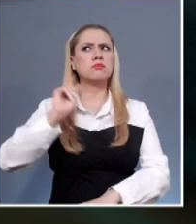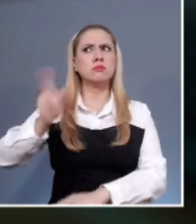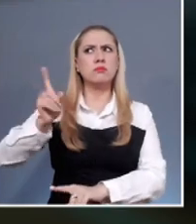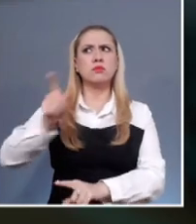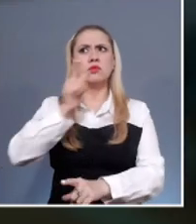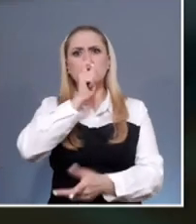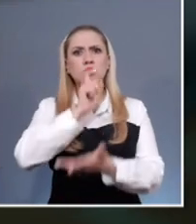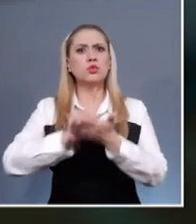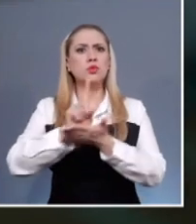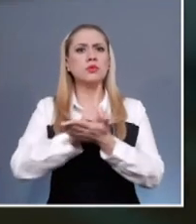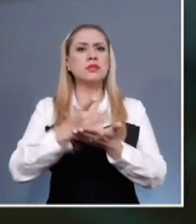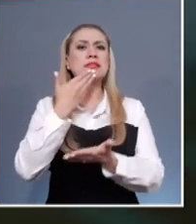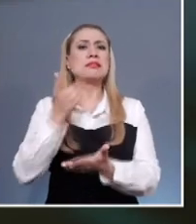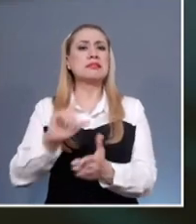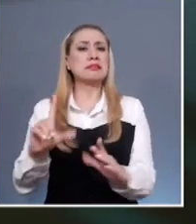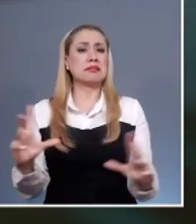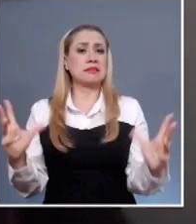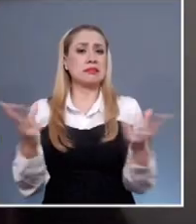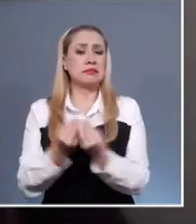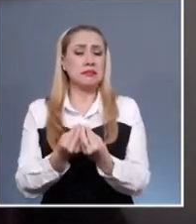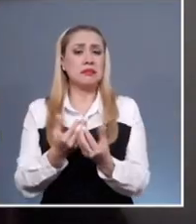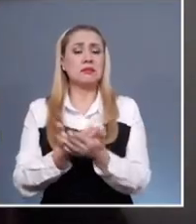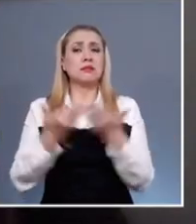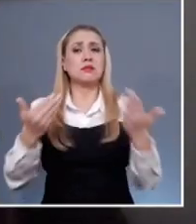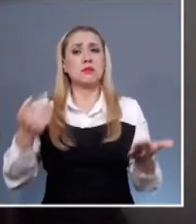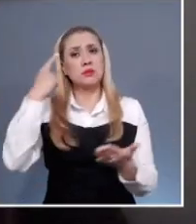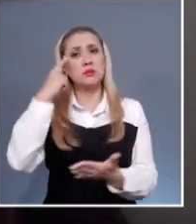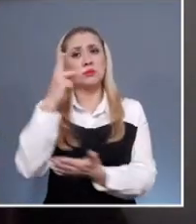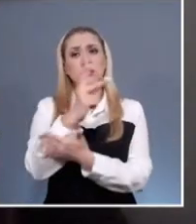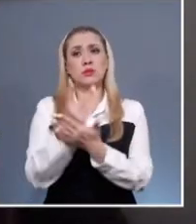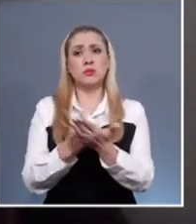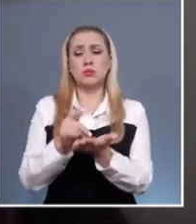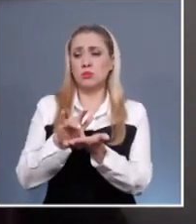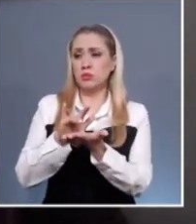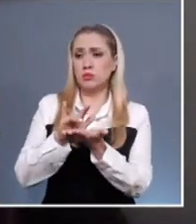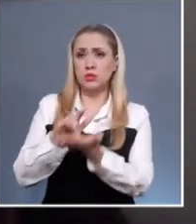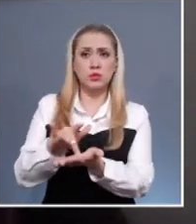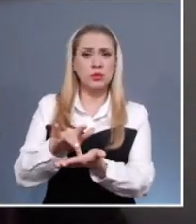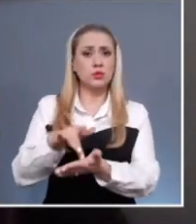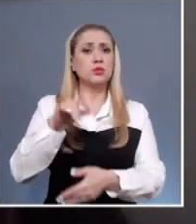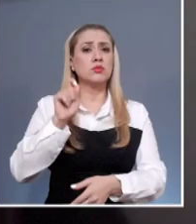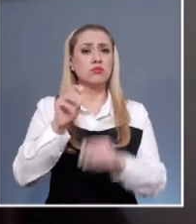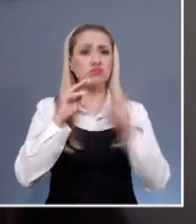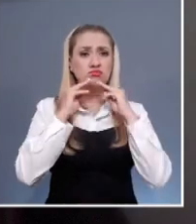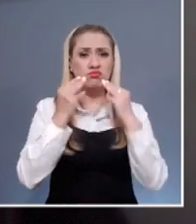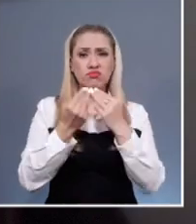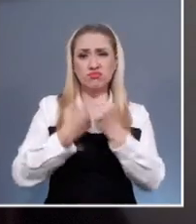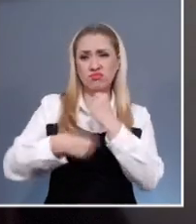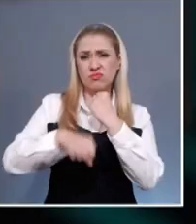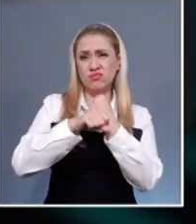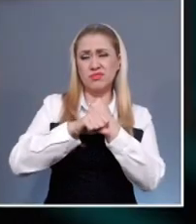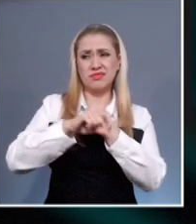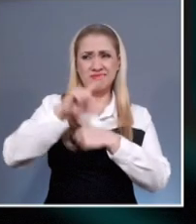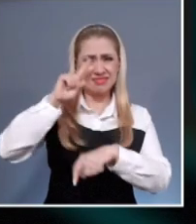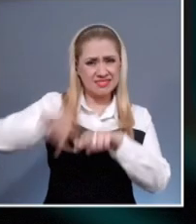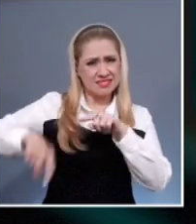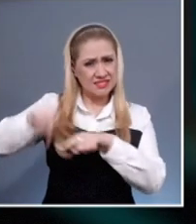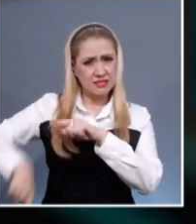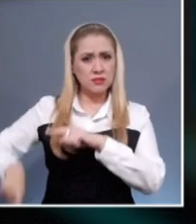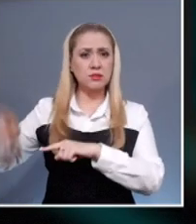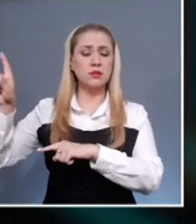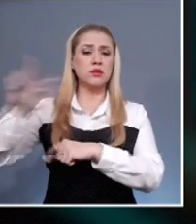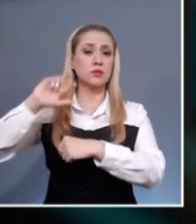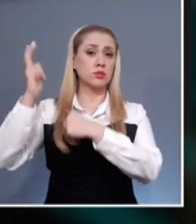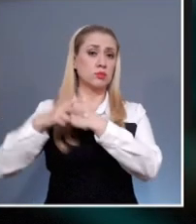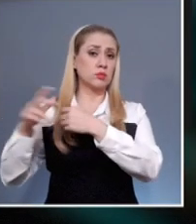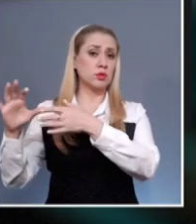se da en el marco del Programa de Asistencia contra el Crimen Transnacional Organizado, iniciativa impulsada por la Unión Europea y que busca el